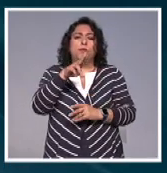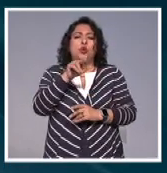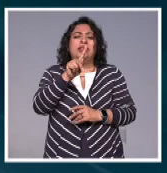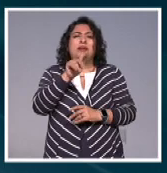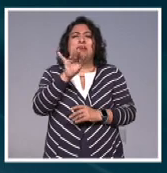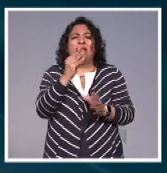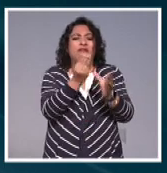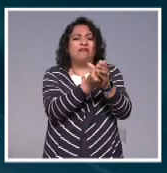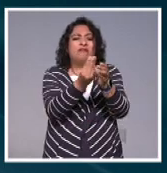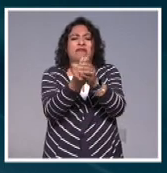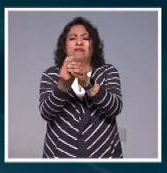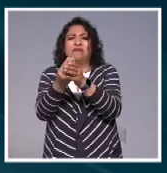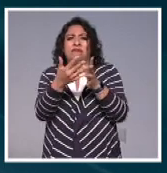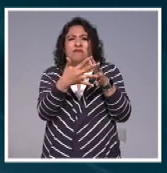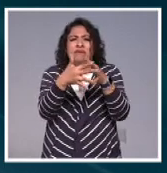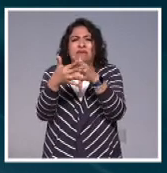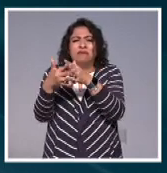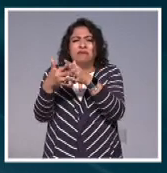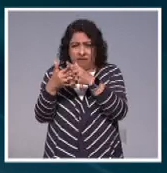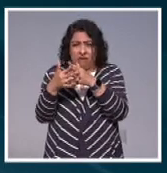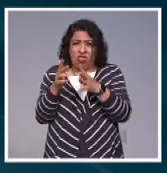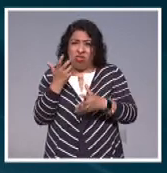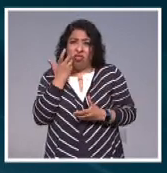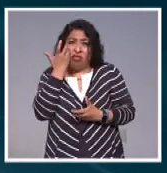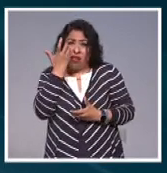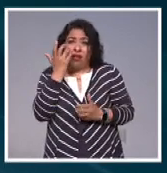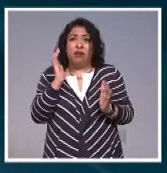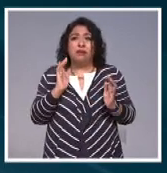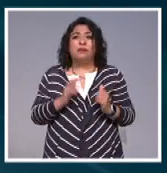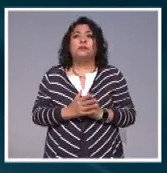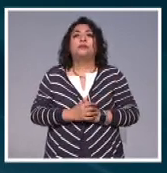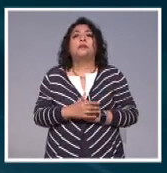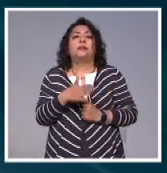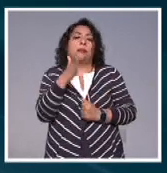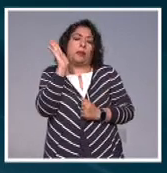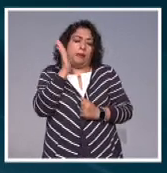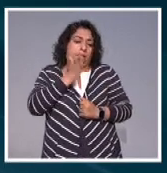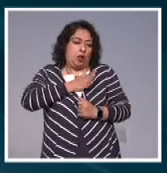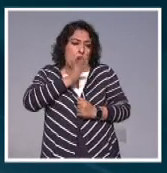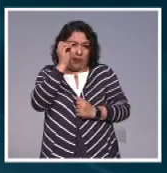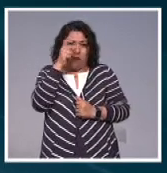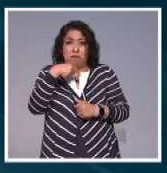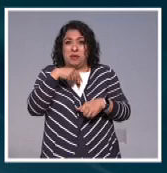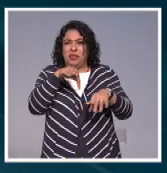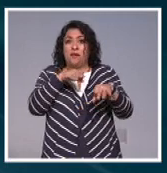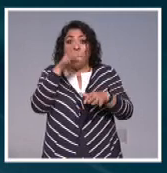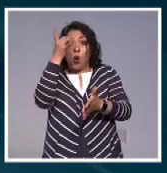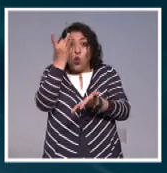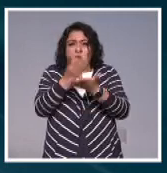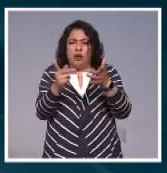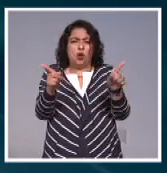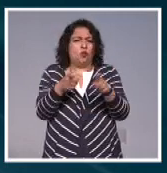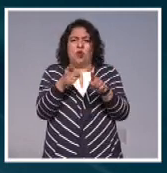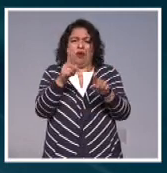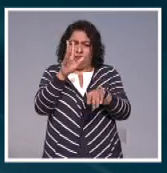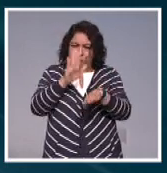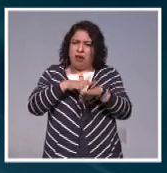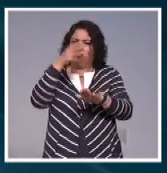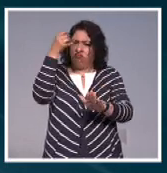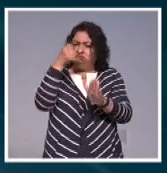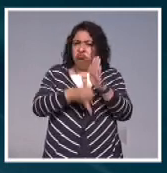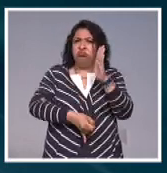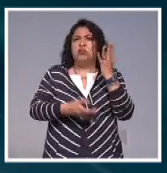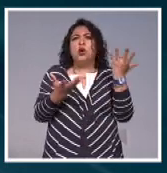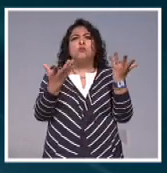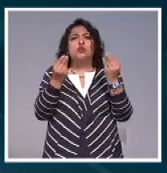interdisciplinario, intencionadamente? Yo creo que mi trabajo va más allá de la música, y muchas